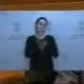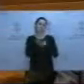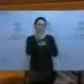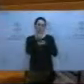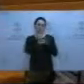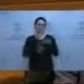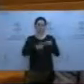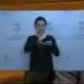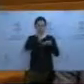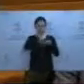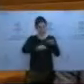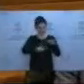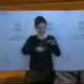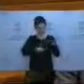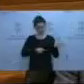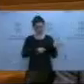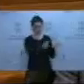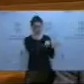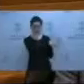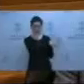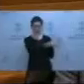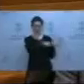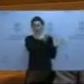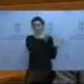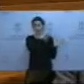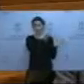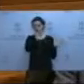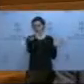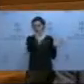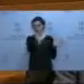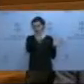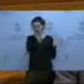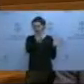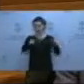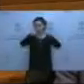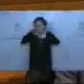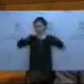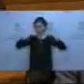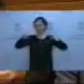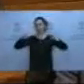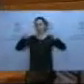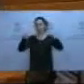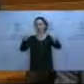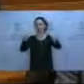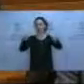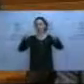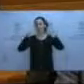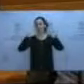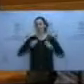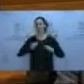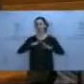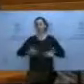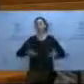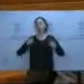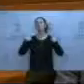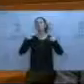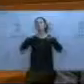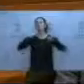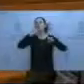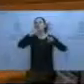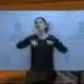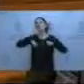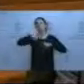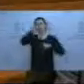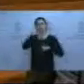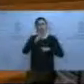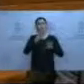que indica que cuesta 350.000 euros el arreglo de un tejado de una escuela rural? Me gustaría saber a quién se lo encargaron. Seguramente usted no lo sepa,